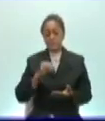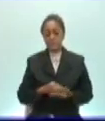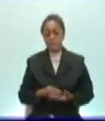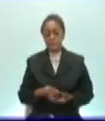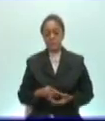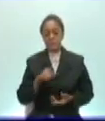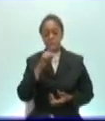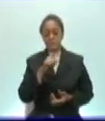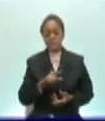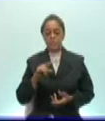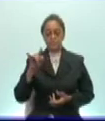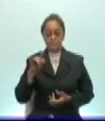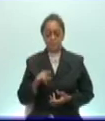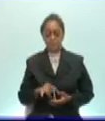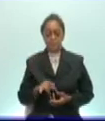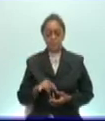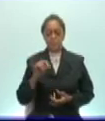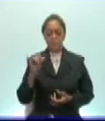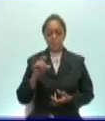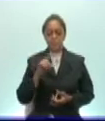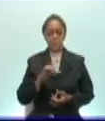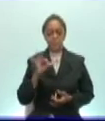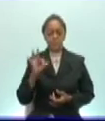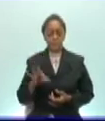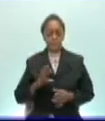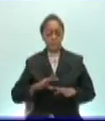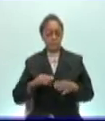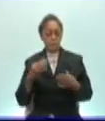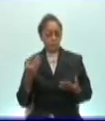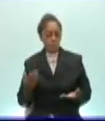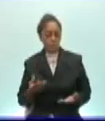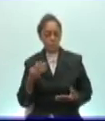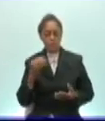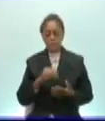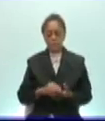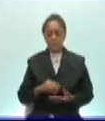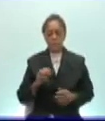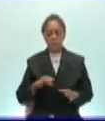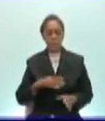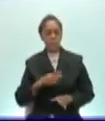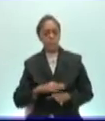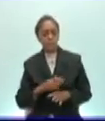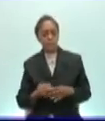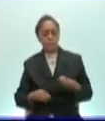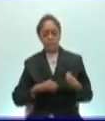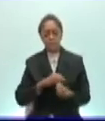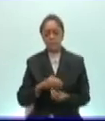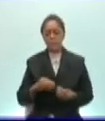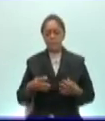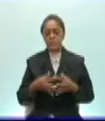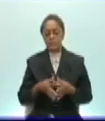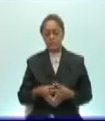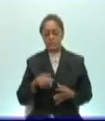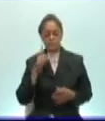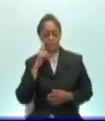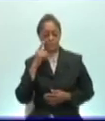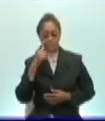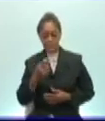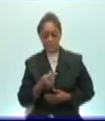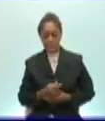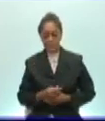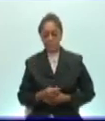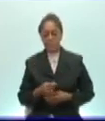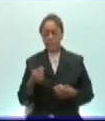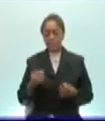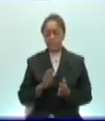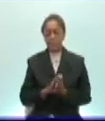año 1898. ¿Cuántos recursos, cuántas variantes utilizó Estados Unidos? Miren el papel